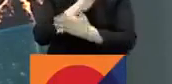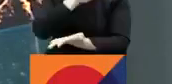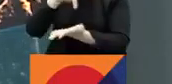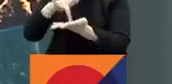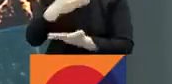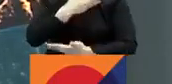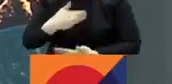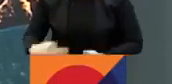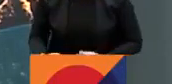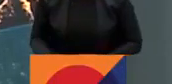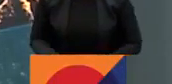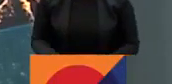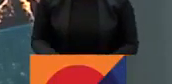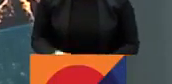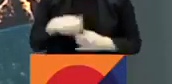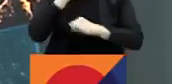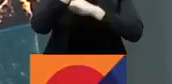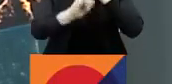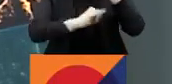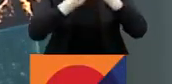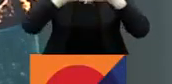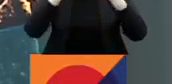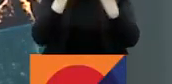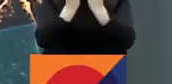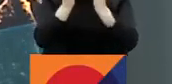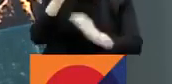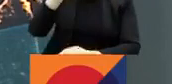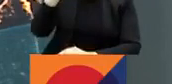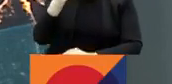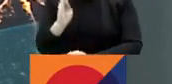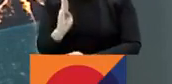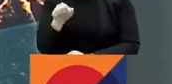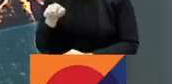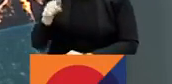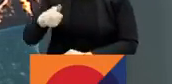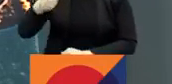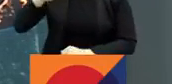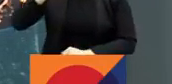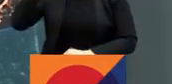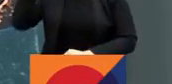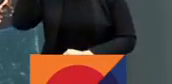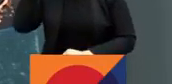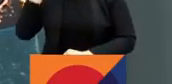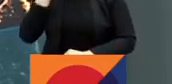En noticias internacionales, el gobierno de Brasil le solicitó a las mujeres